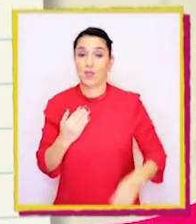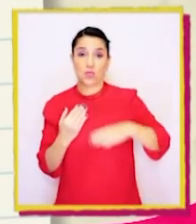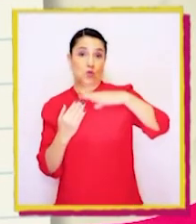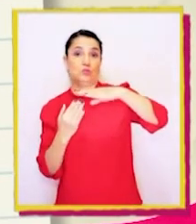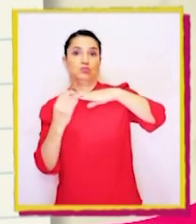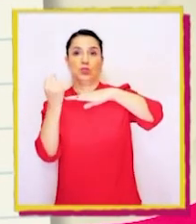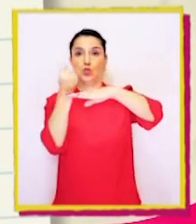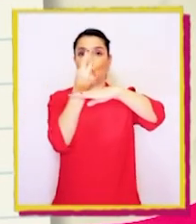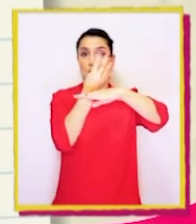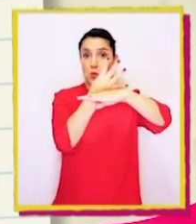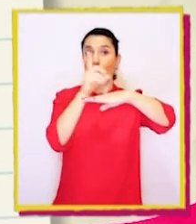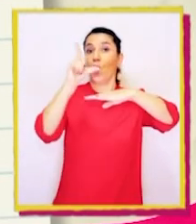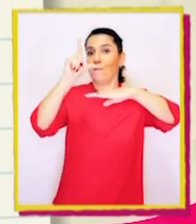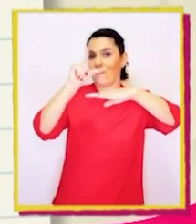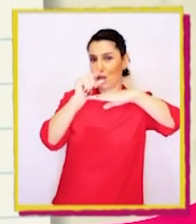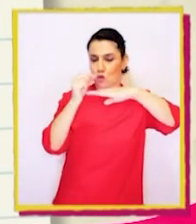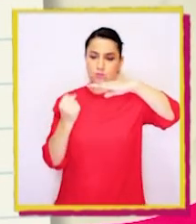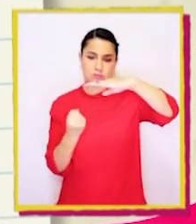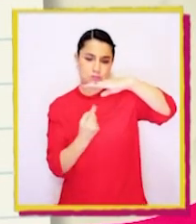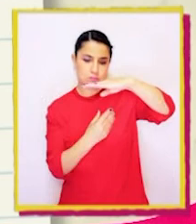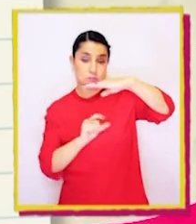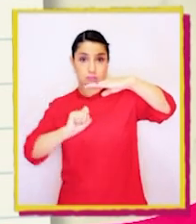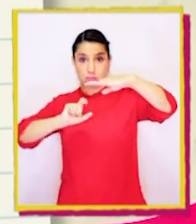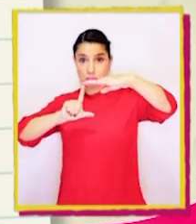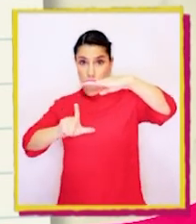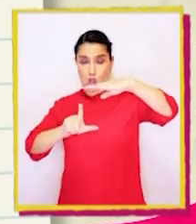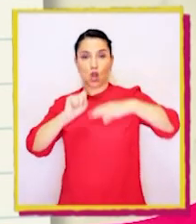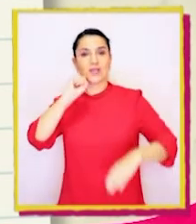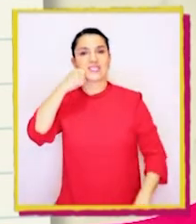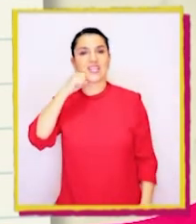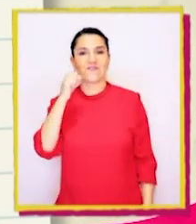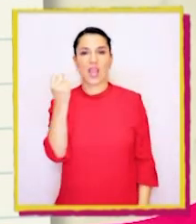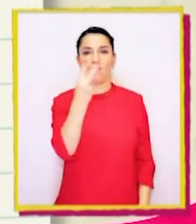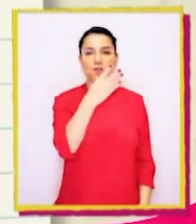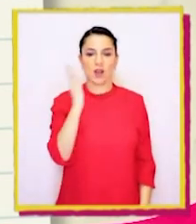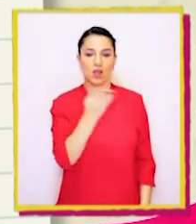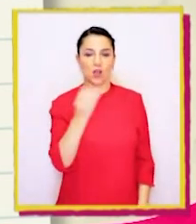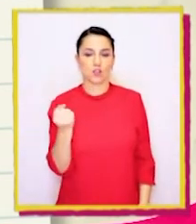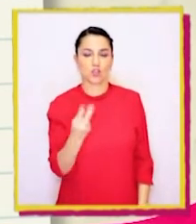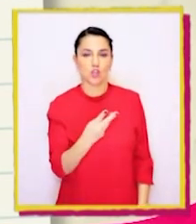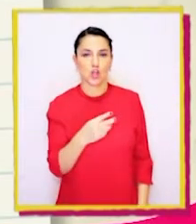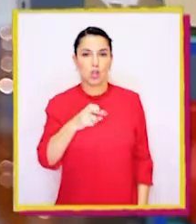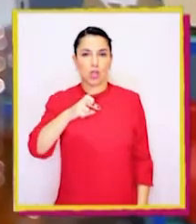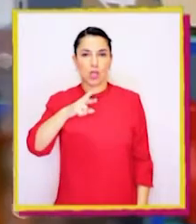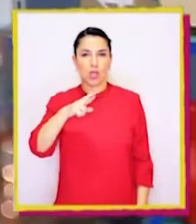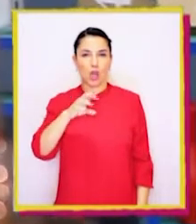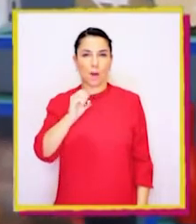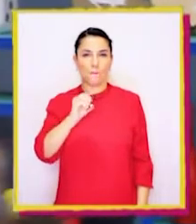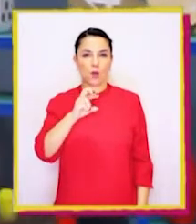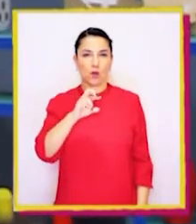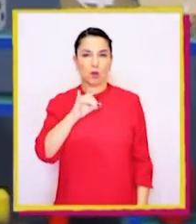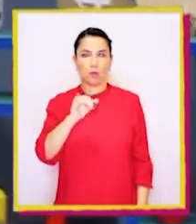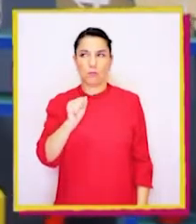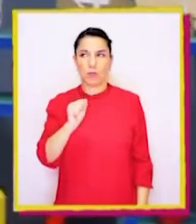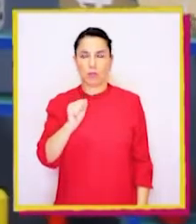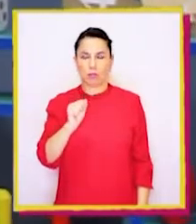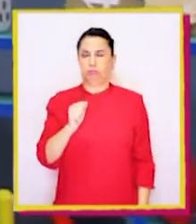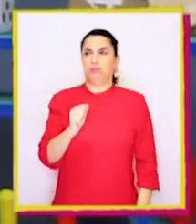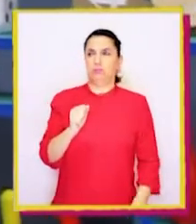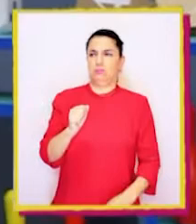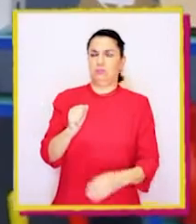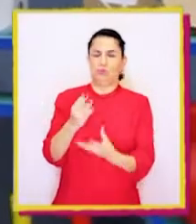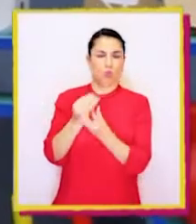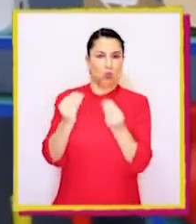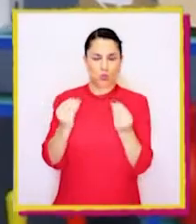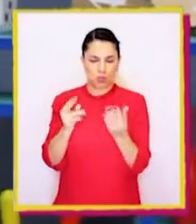el numerador es menor al denominador, decimos que es una fracción propia. ¡Wow! ¡Es mucha